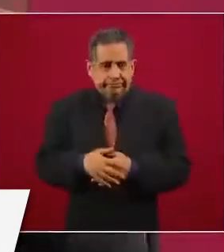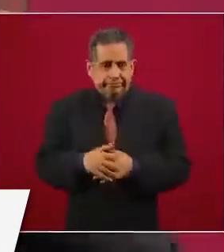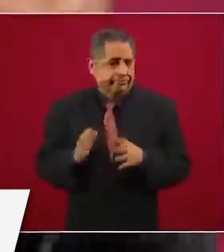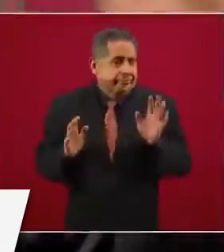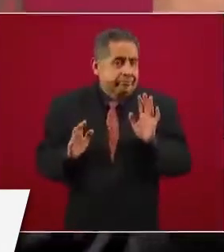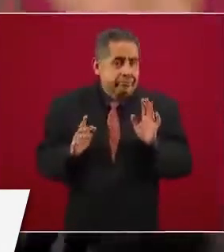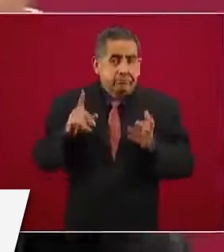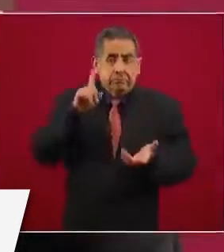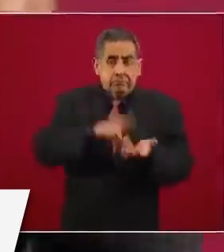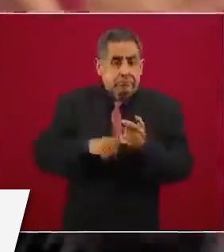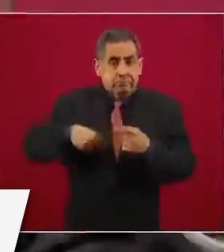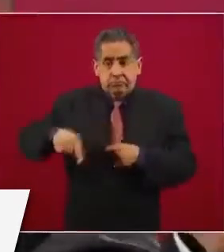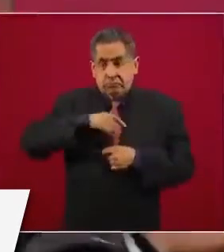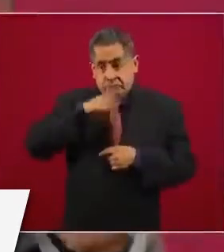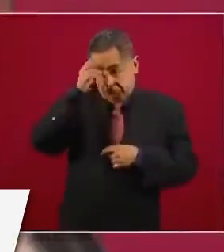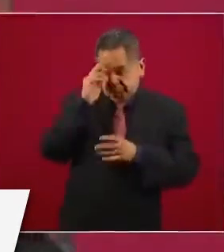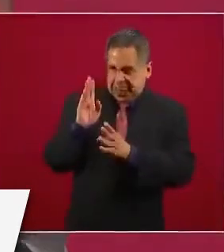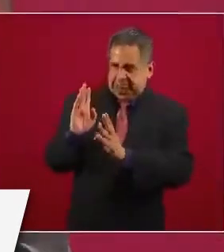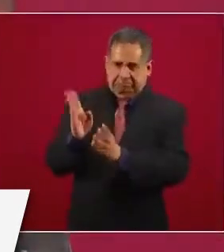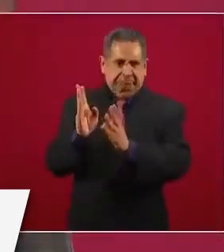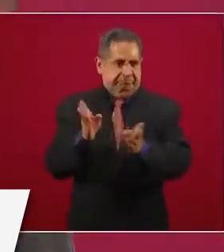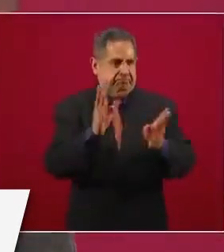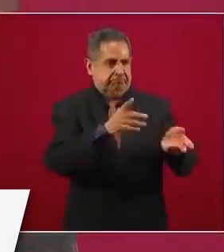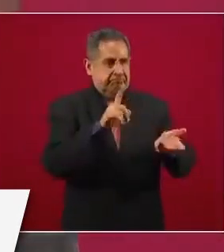qué mecanismos para convencerlos.